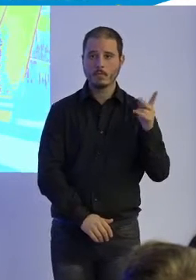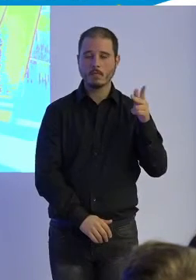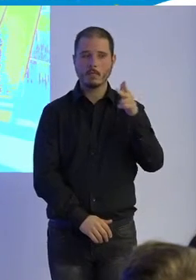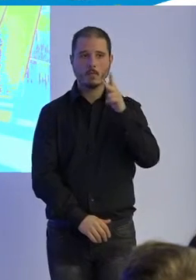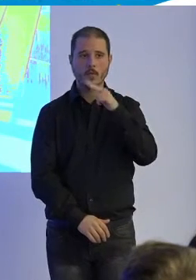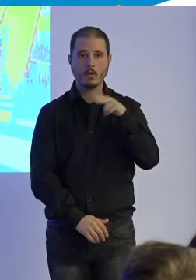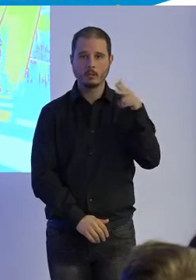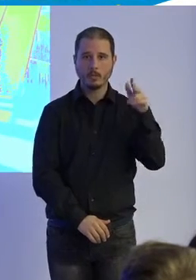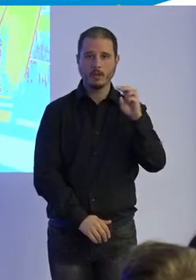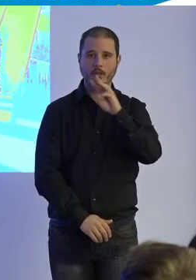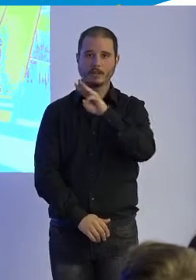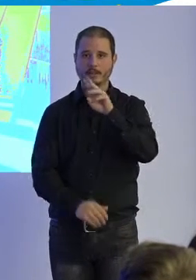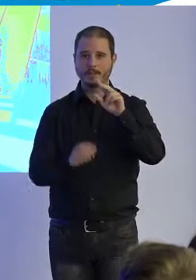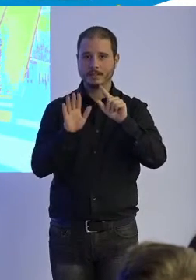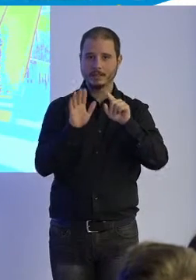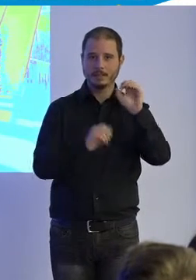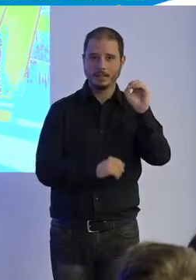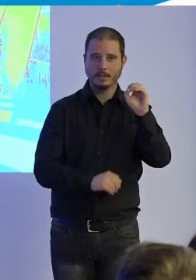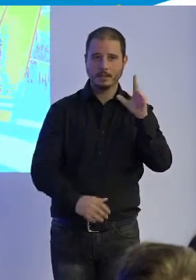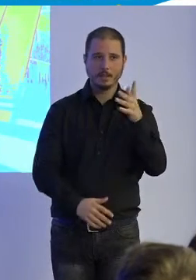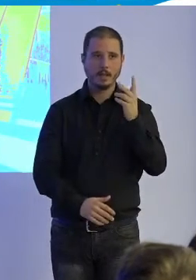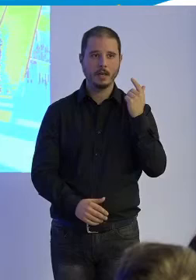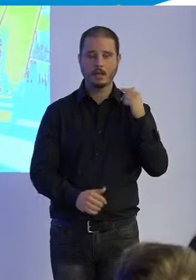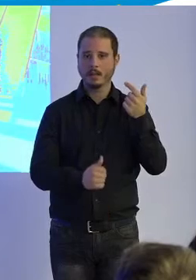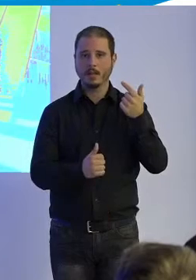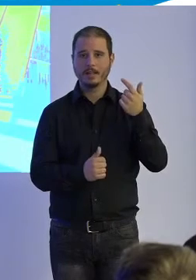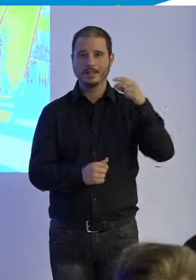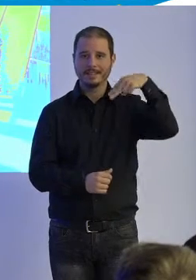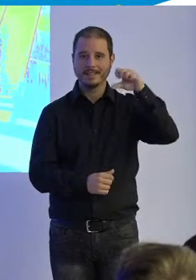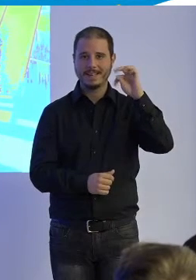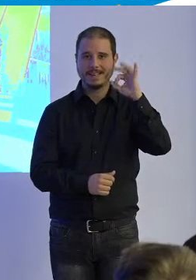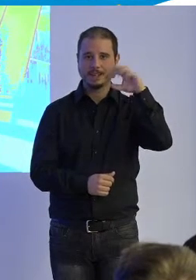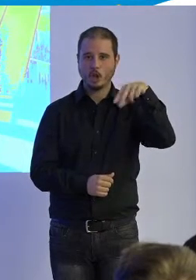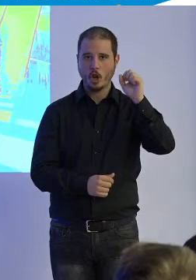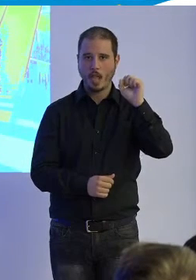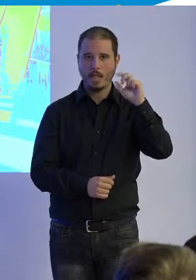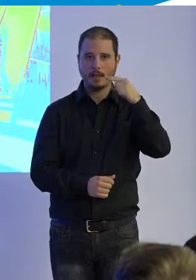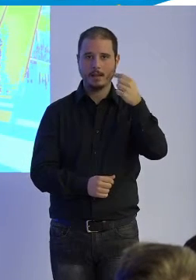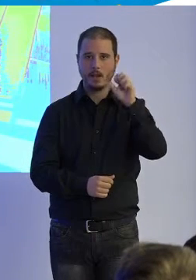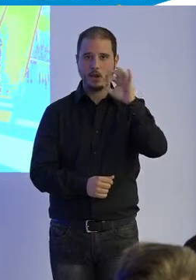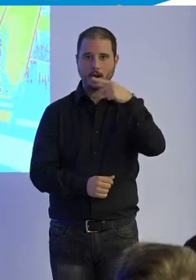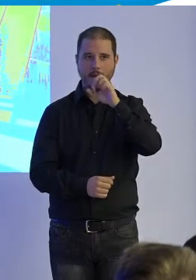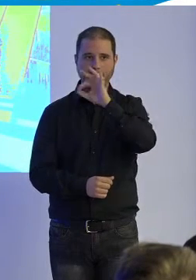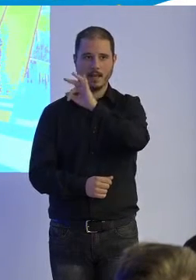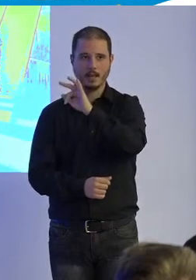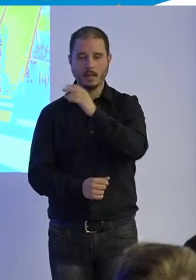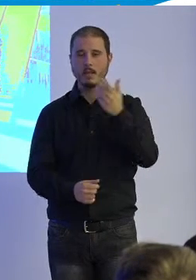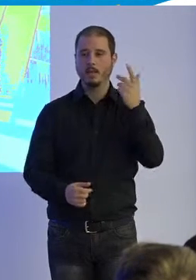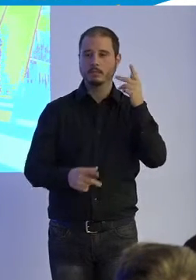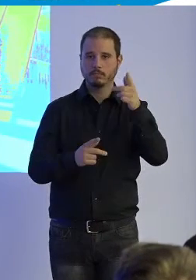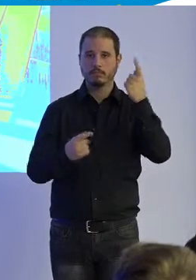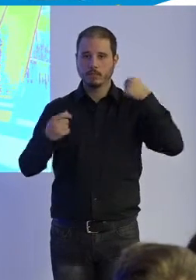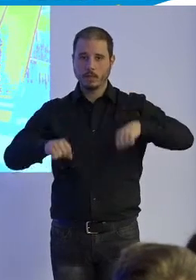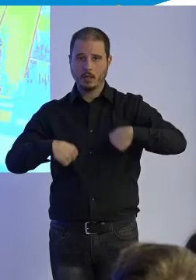360 estereoscópico que ha grabado National Geographic para los parques nacionales de Estados Unidos, con Obama como